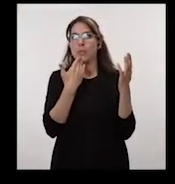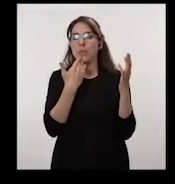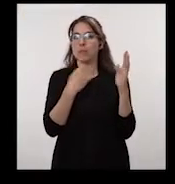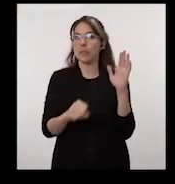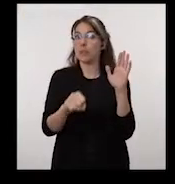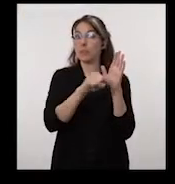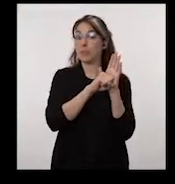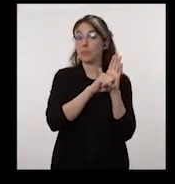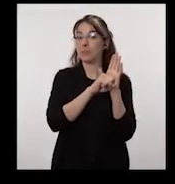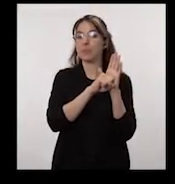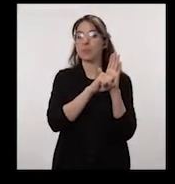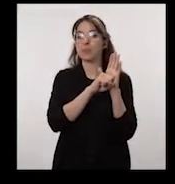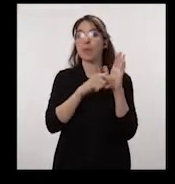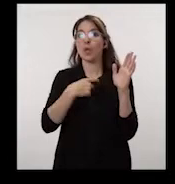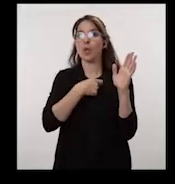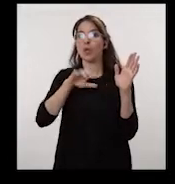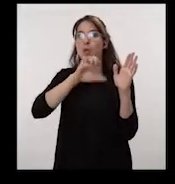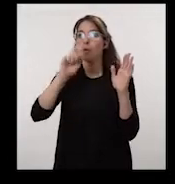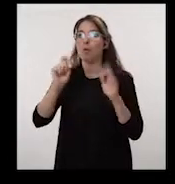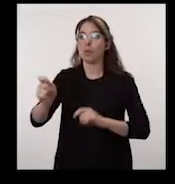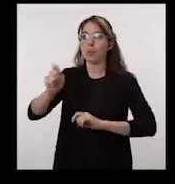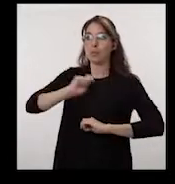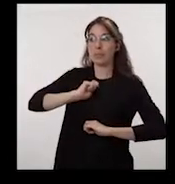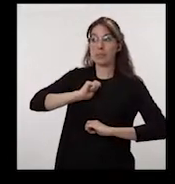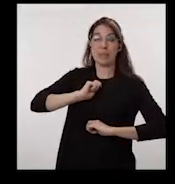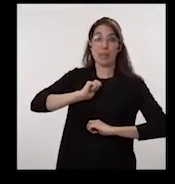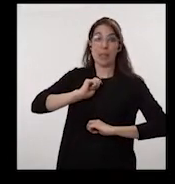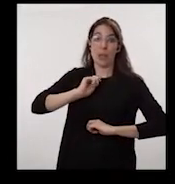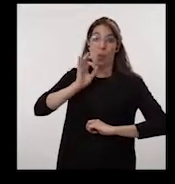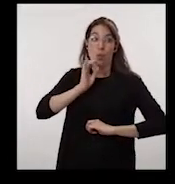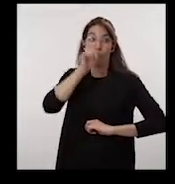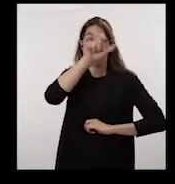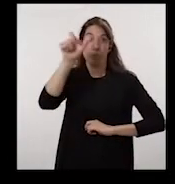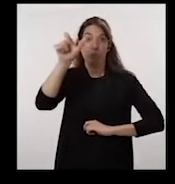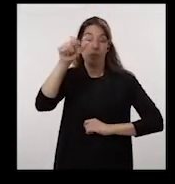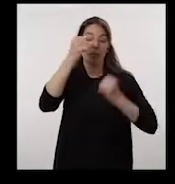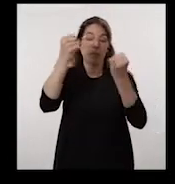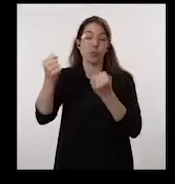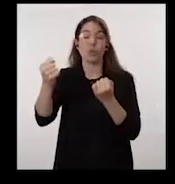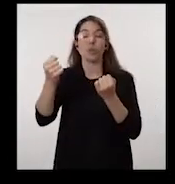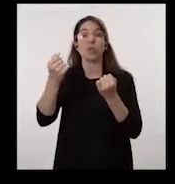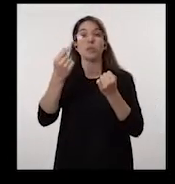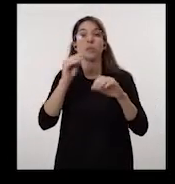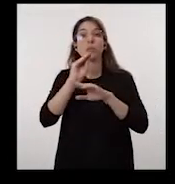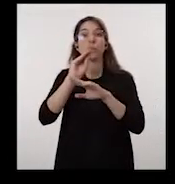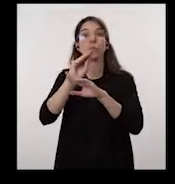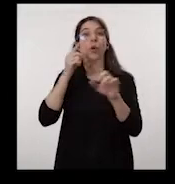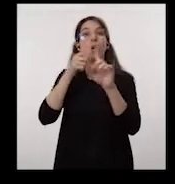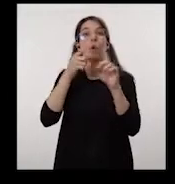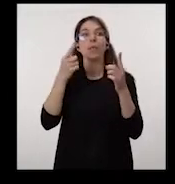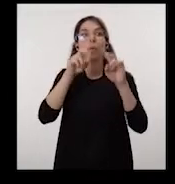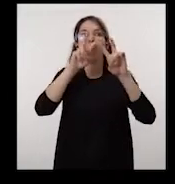que la comisión europea otorga a instituciones que bien financian o bien reciben financiación para